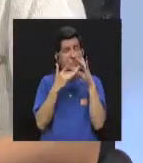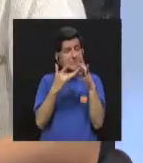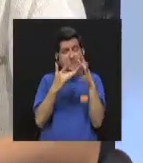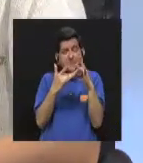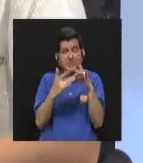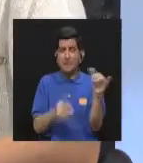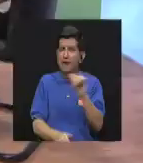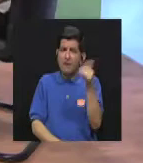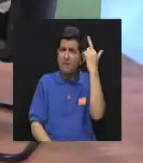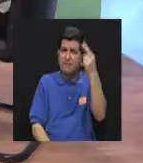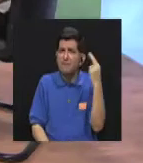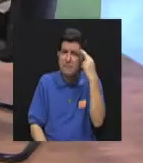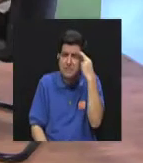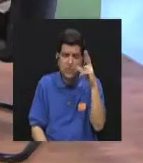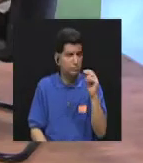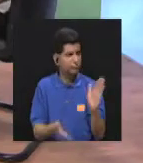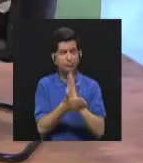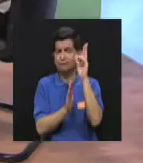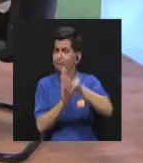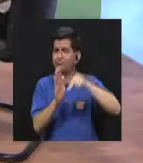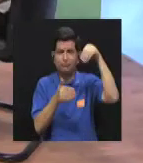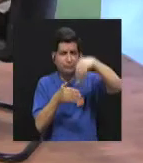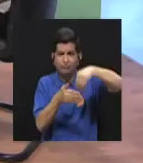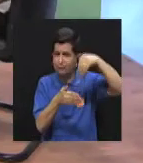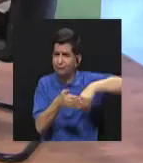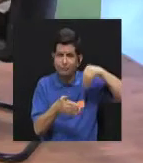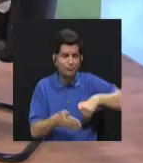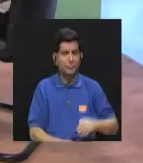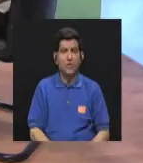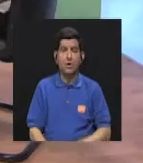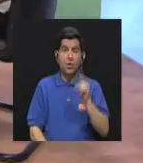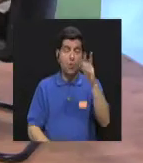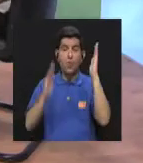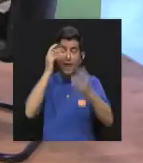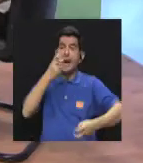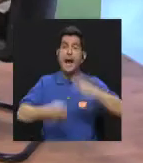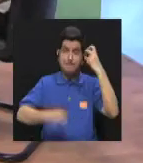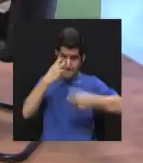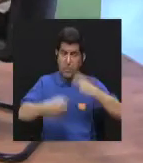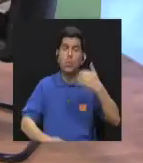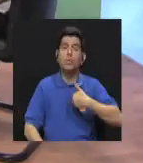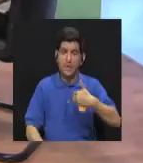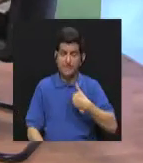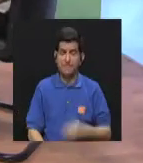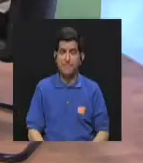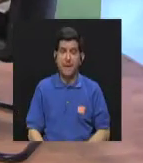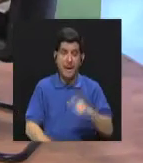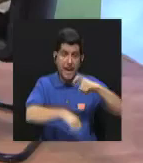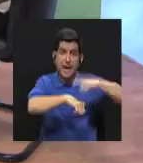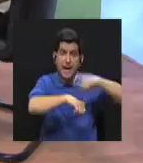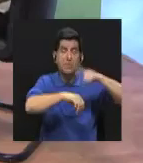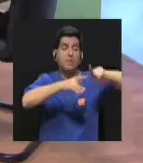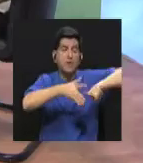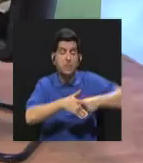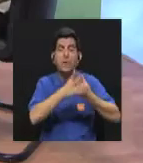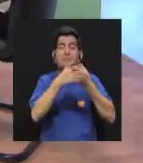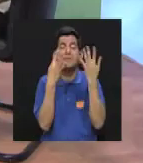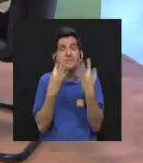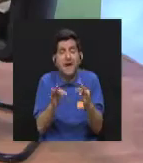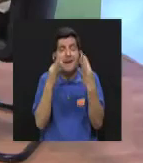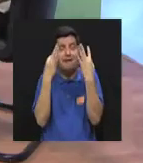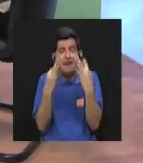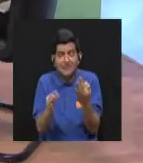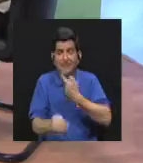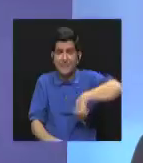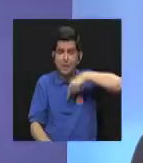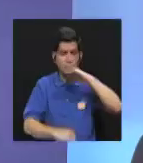Es particular además porque no está documentada. O sea, uno de nuestros grandes problemas fue que en el momento en que empezamos a tratar